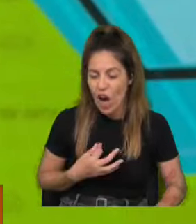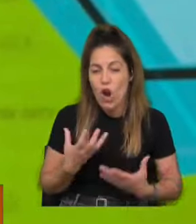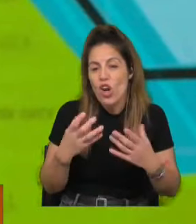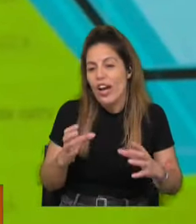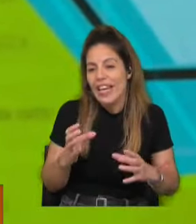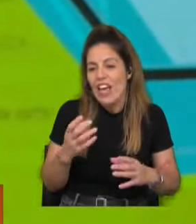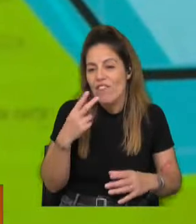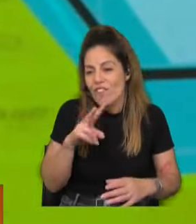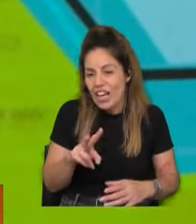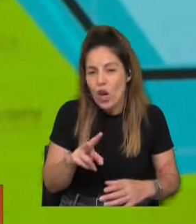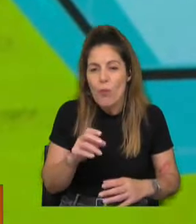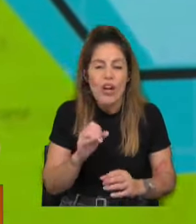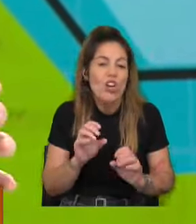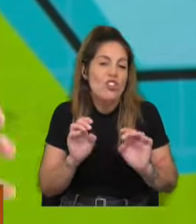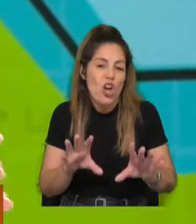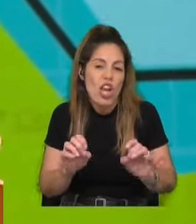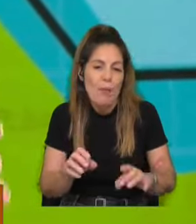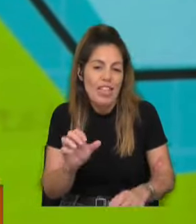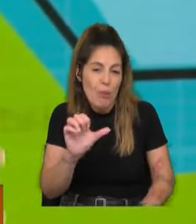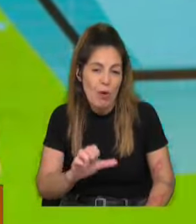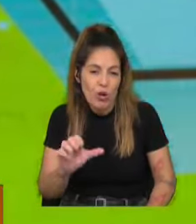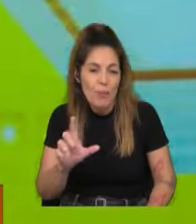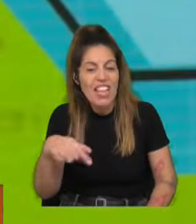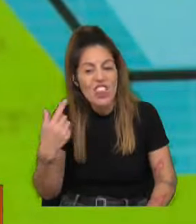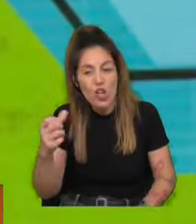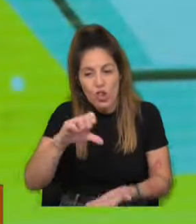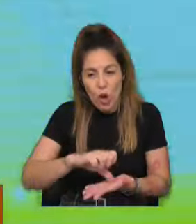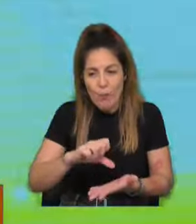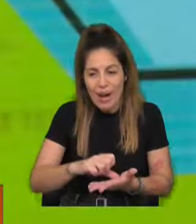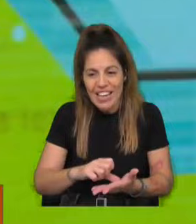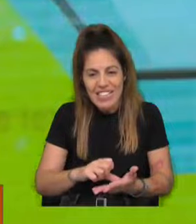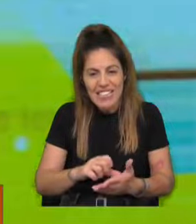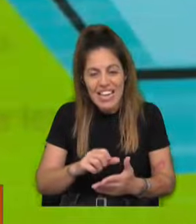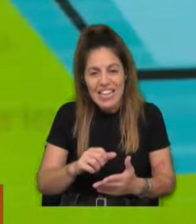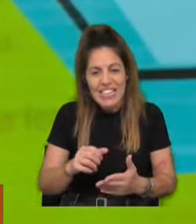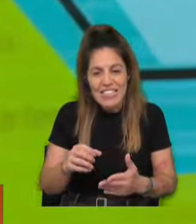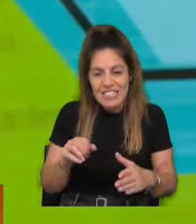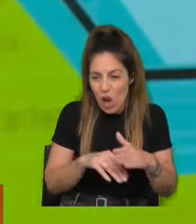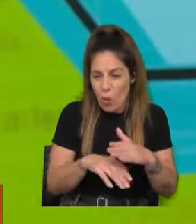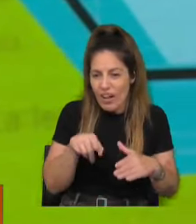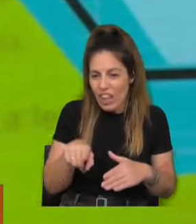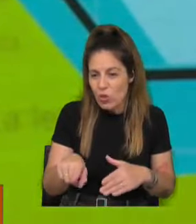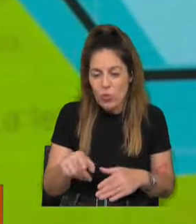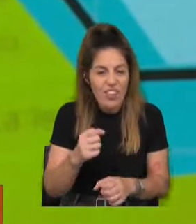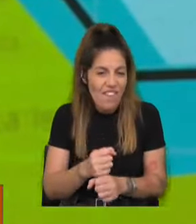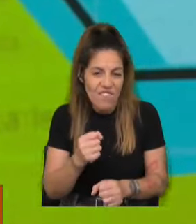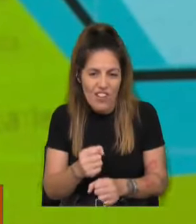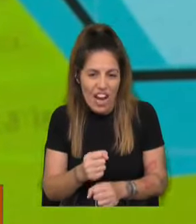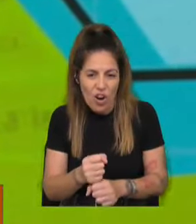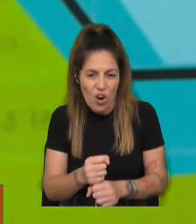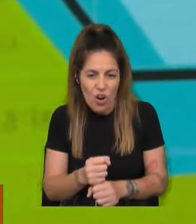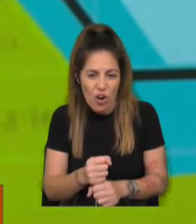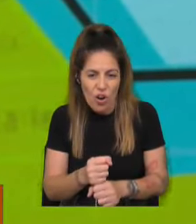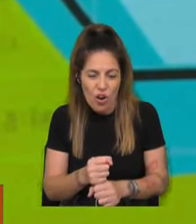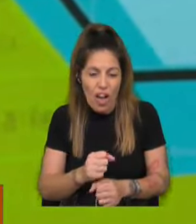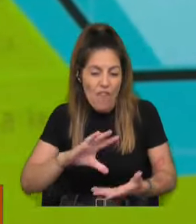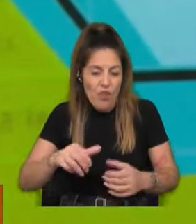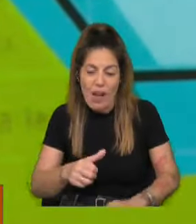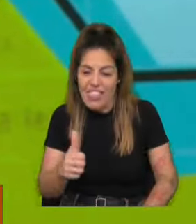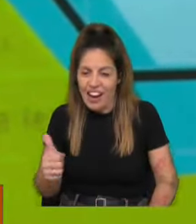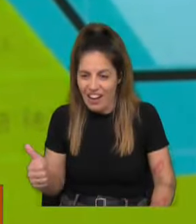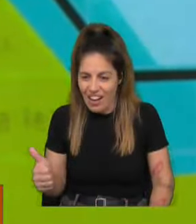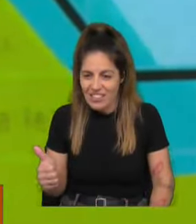contemplar por el el simple hecho de que una empresa extranjera se esté quedando con parte de tu trabajo a forma o sea forma de lucro porque no tiene otra